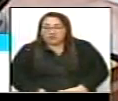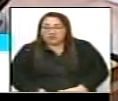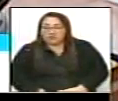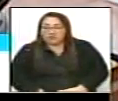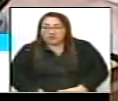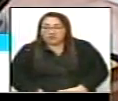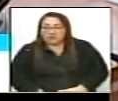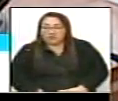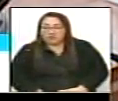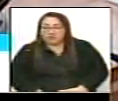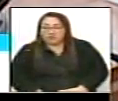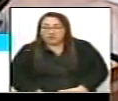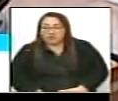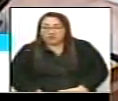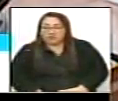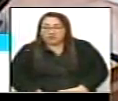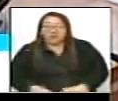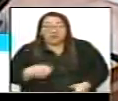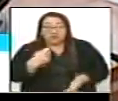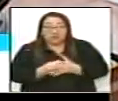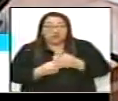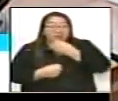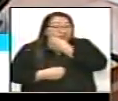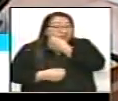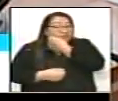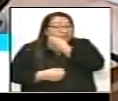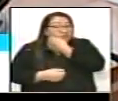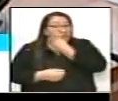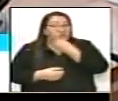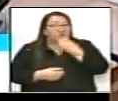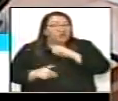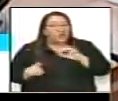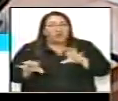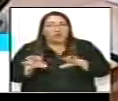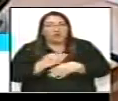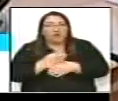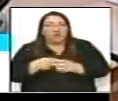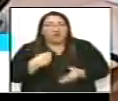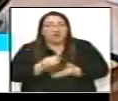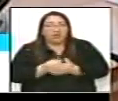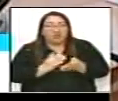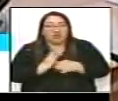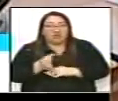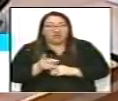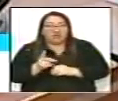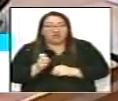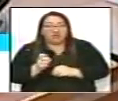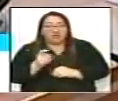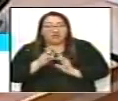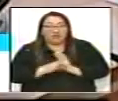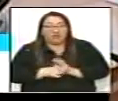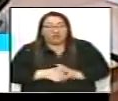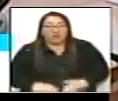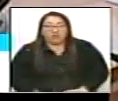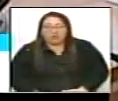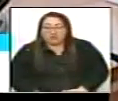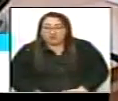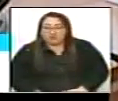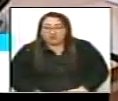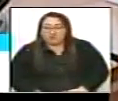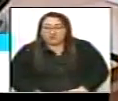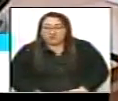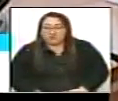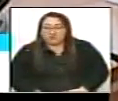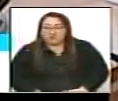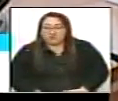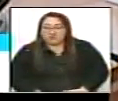Se le pagó con recursos ordinarios porque no había forma de pagarle a través del fondo en fideicomiso, en